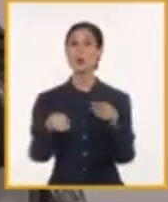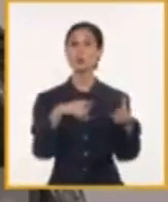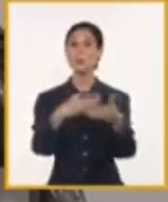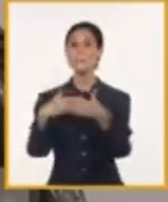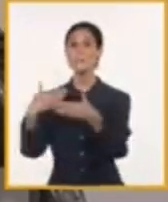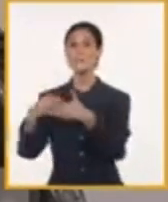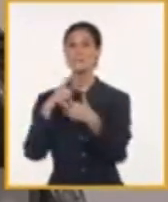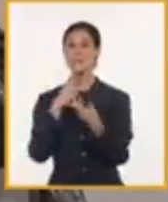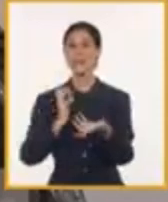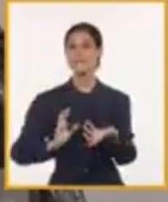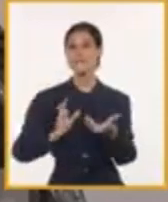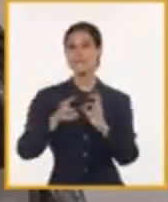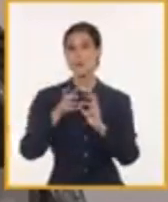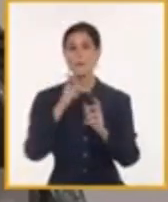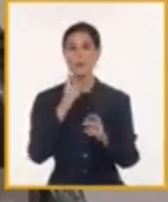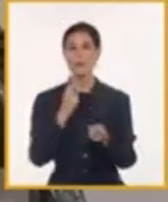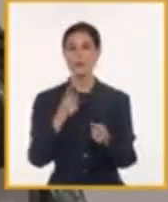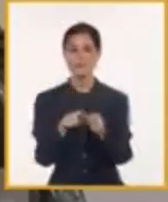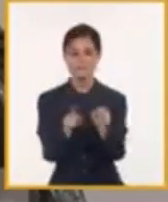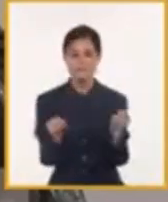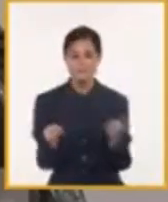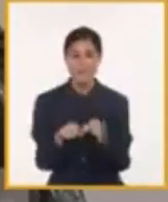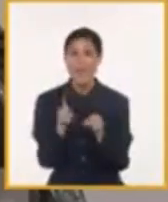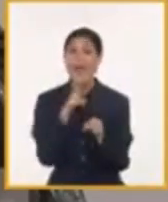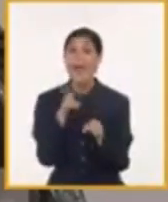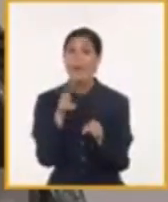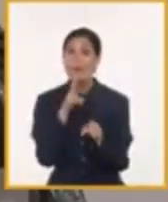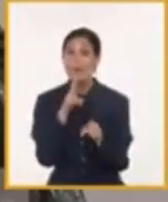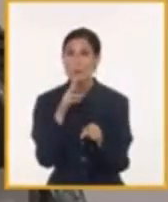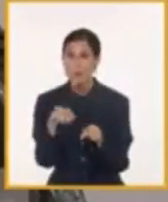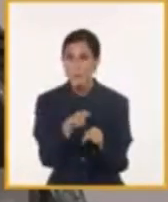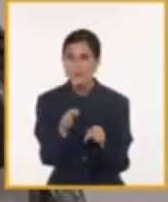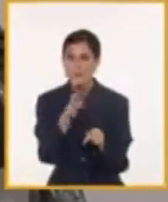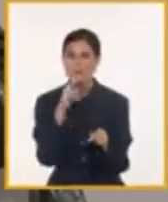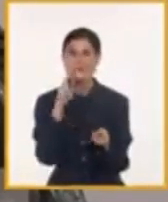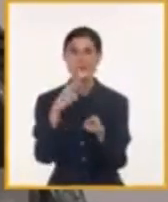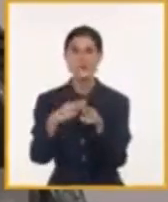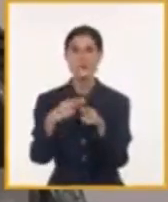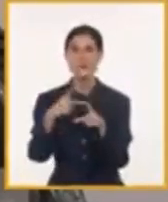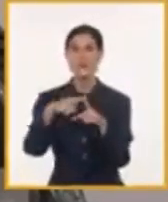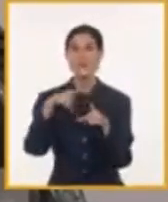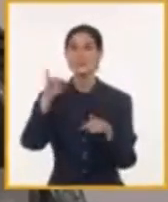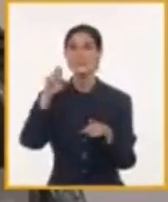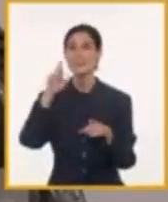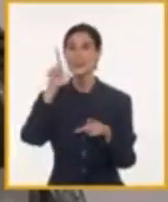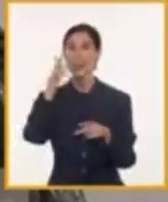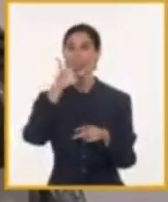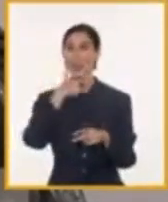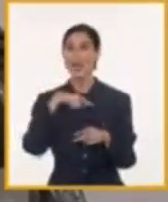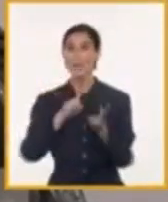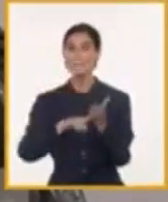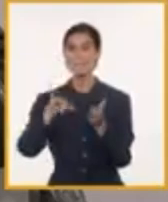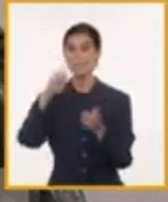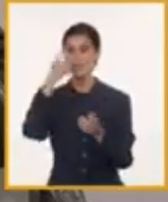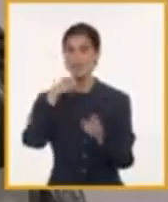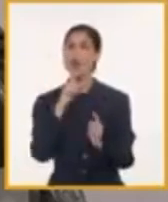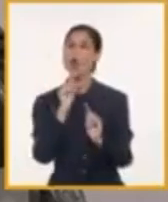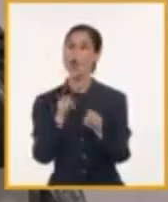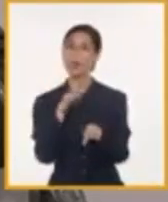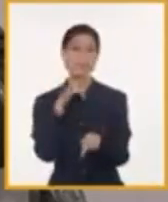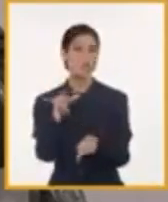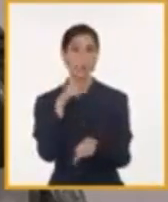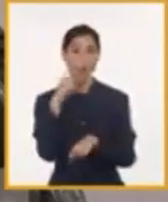cultivo. Estamos hablando de los cultivos de tilapia, tanto en ambiente de agua dulce como en ambiente marino, porque es posible